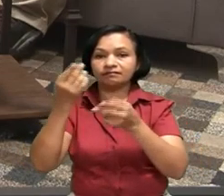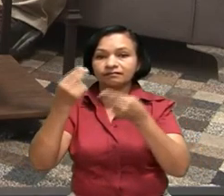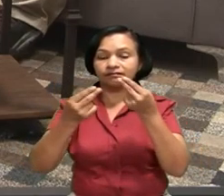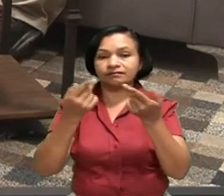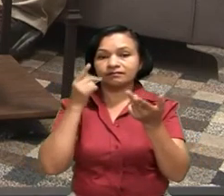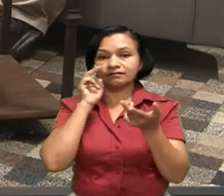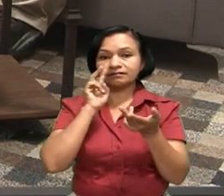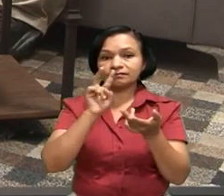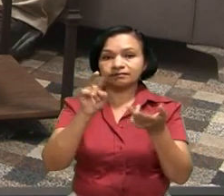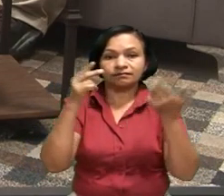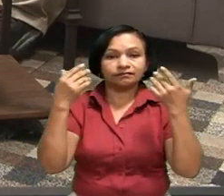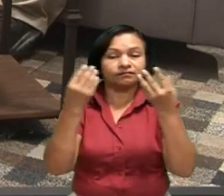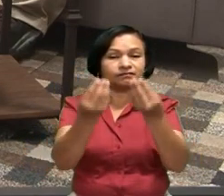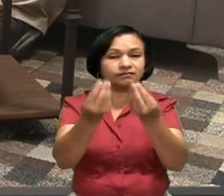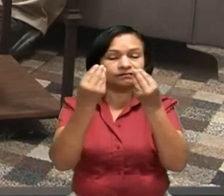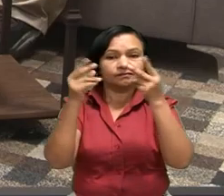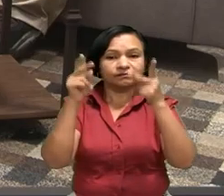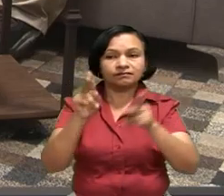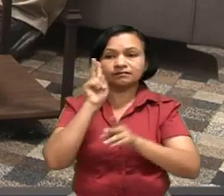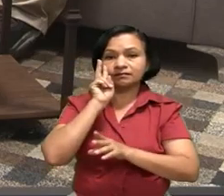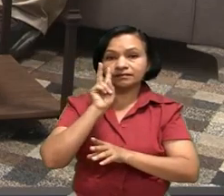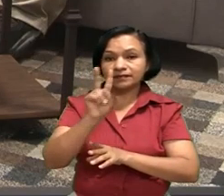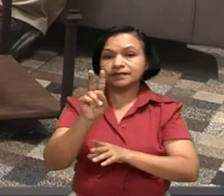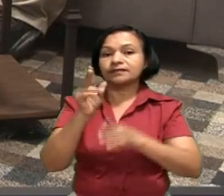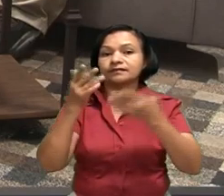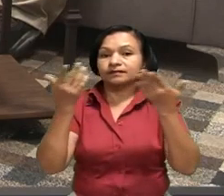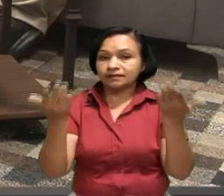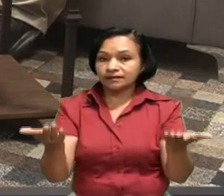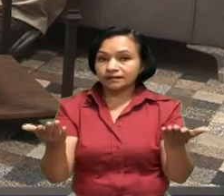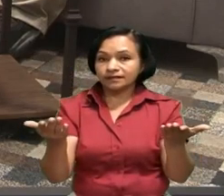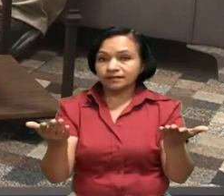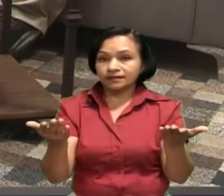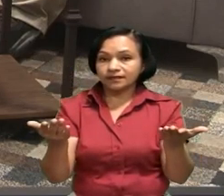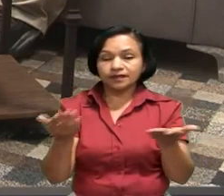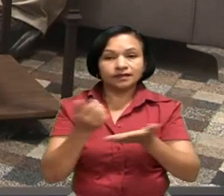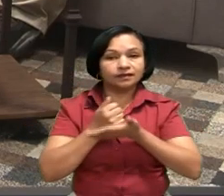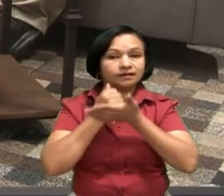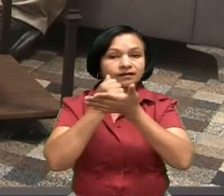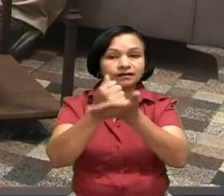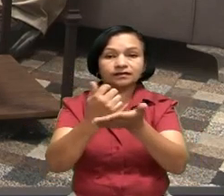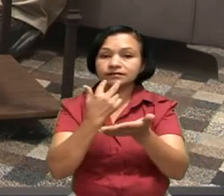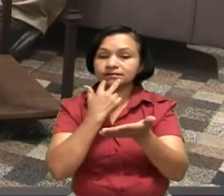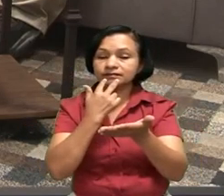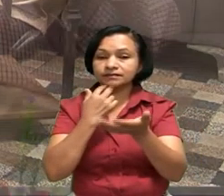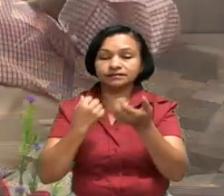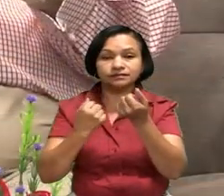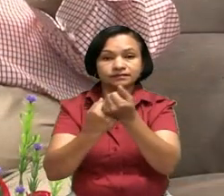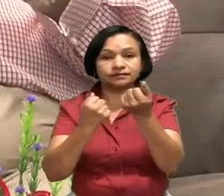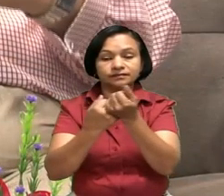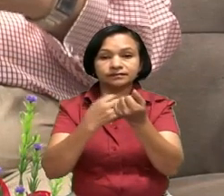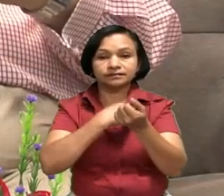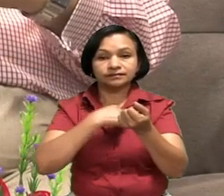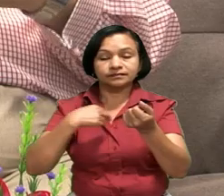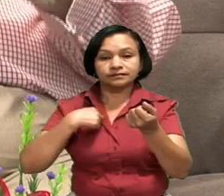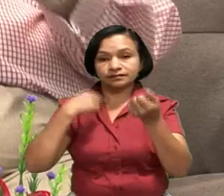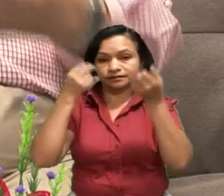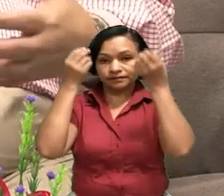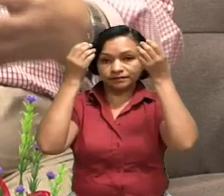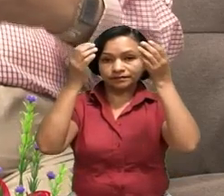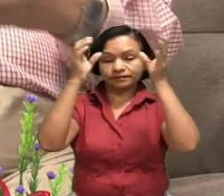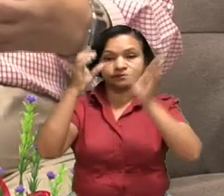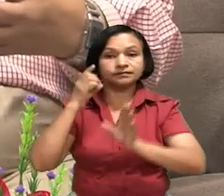cualquier cantidad de gente entonces eso no contribuye a a crear una cultura de